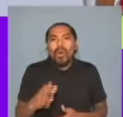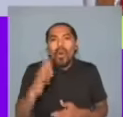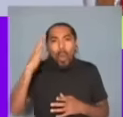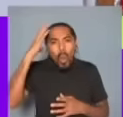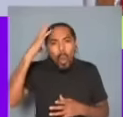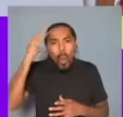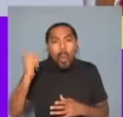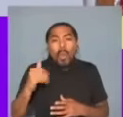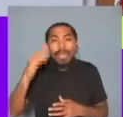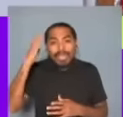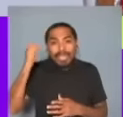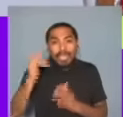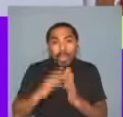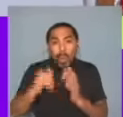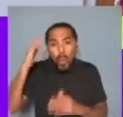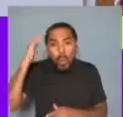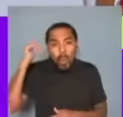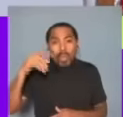y en el cual, sí, bueno,